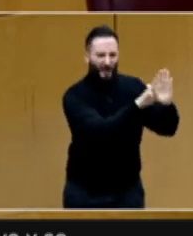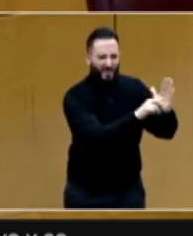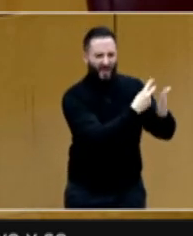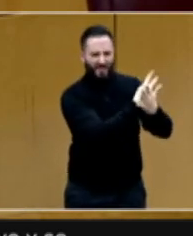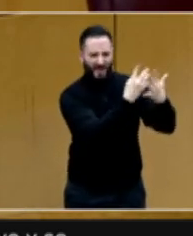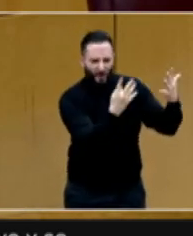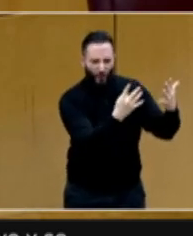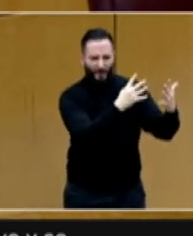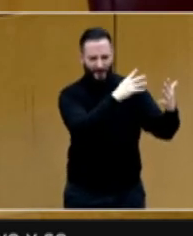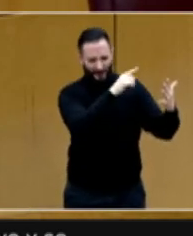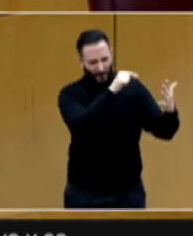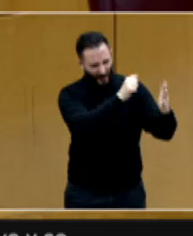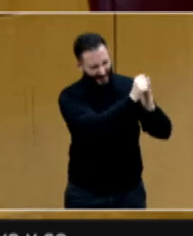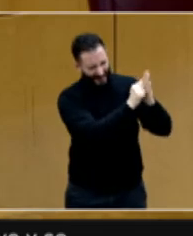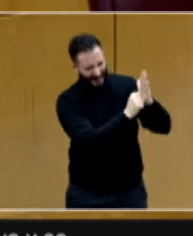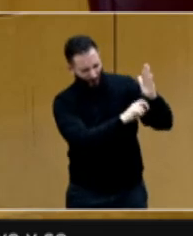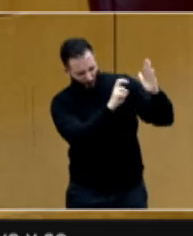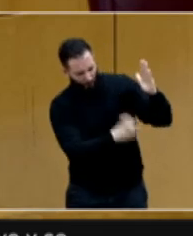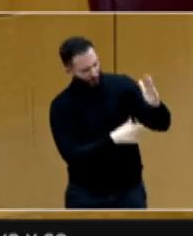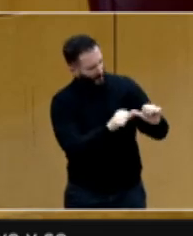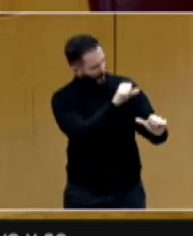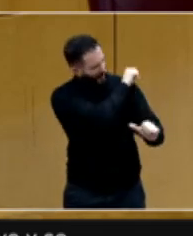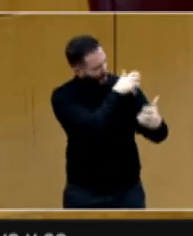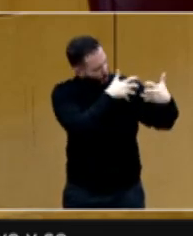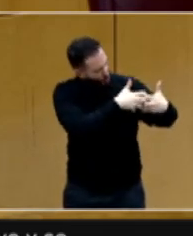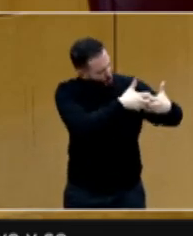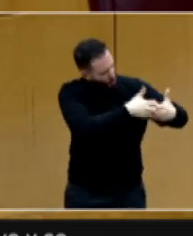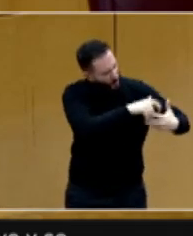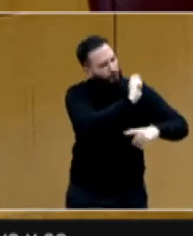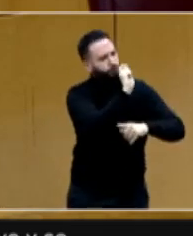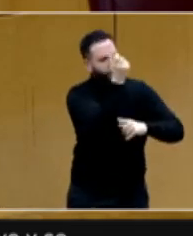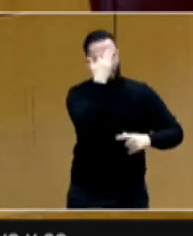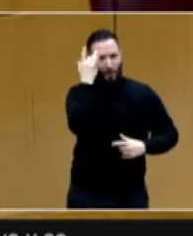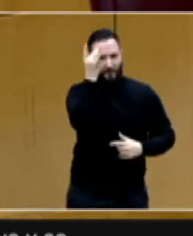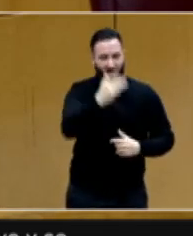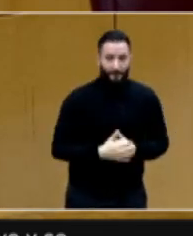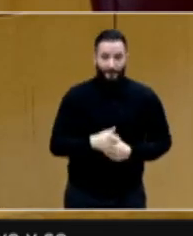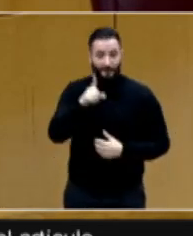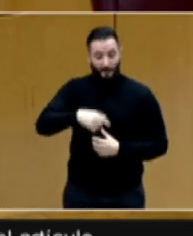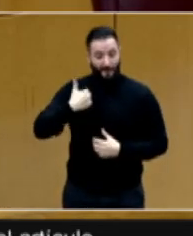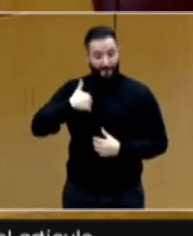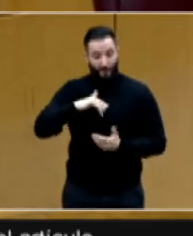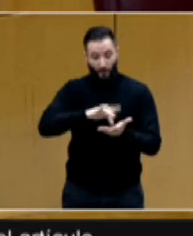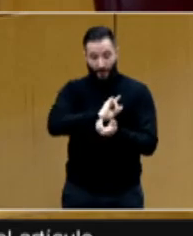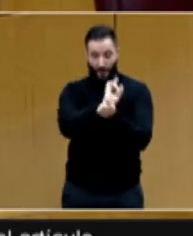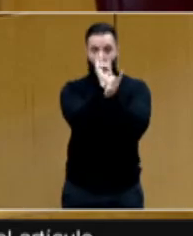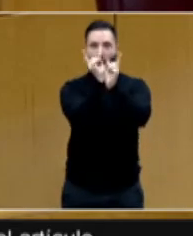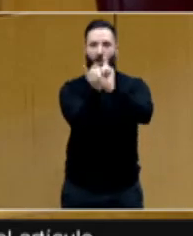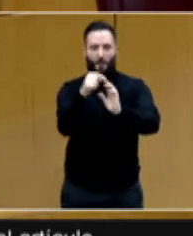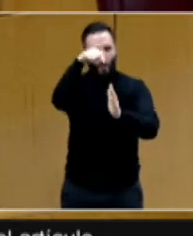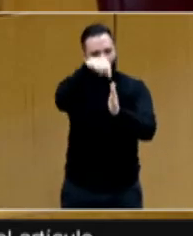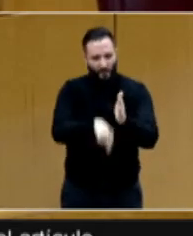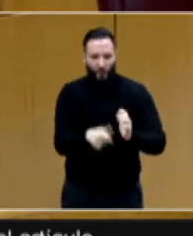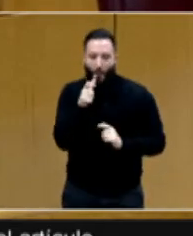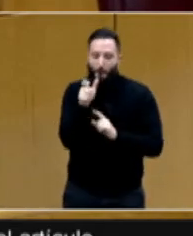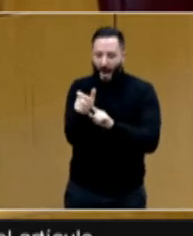19 tras tantos años de lucha supone además un cambio profundo que va más allá de la